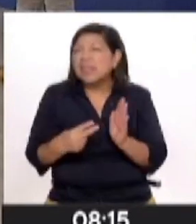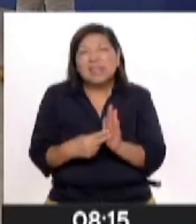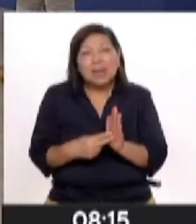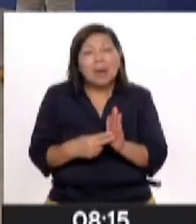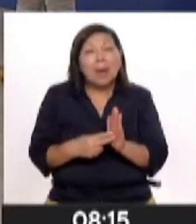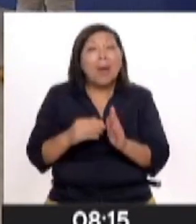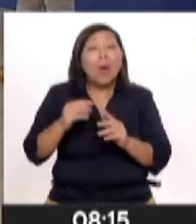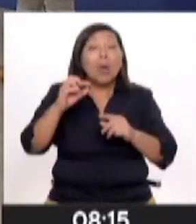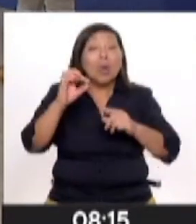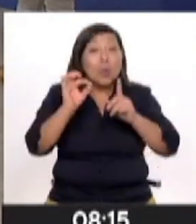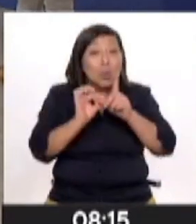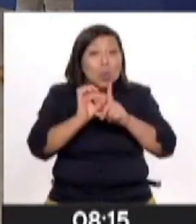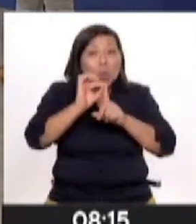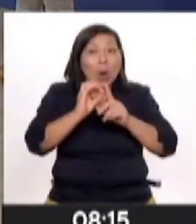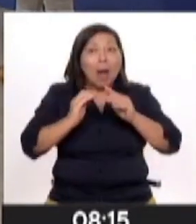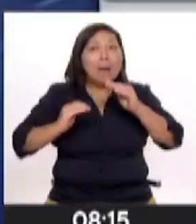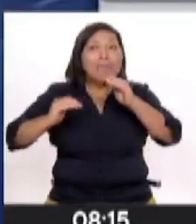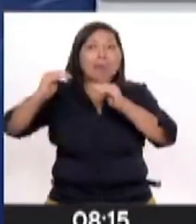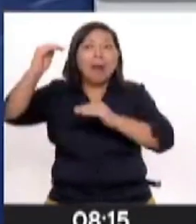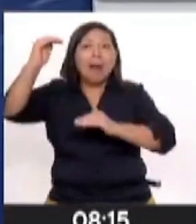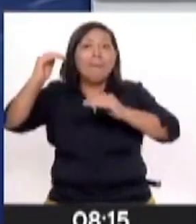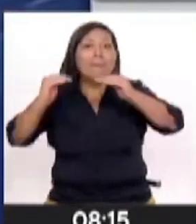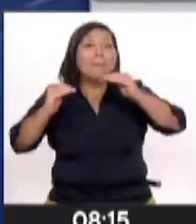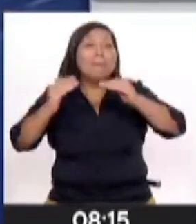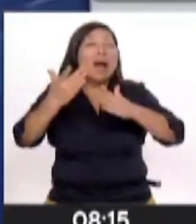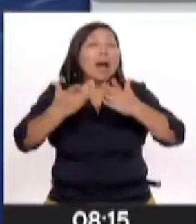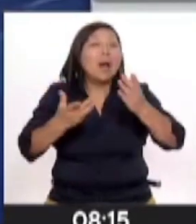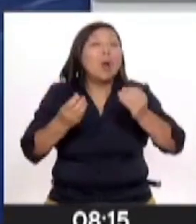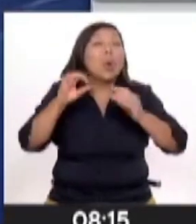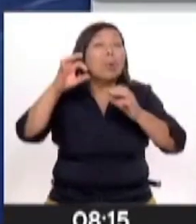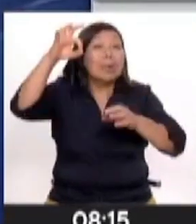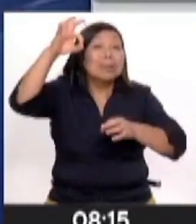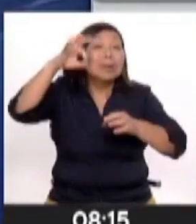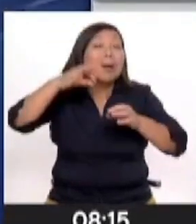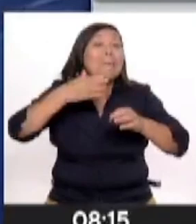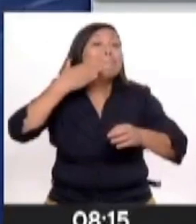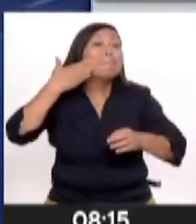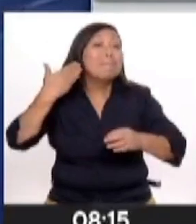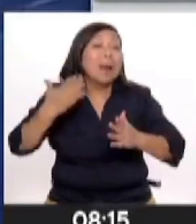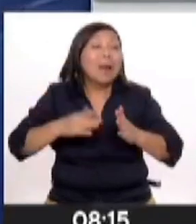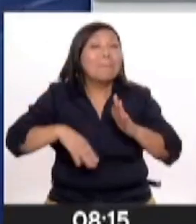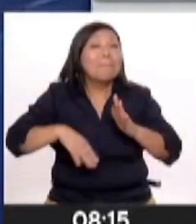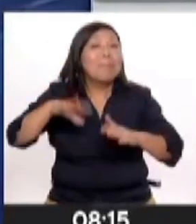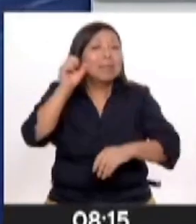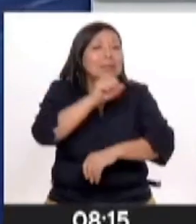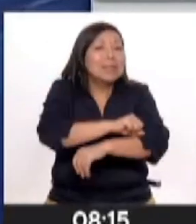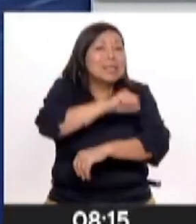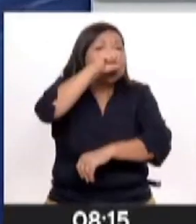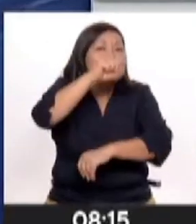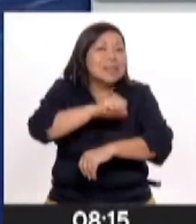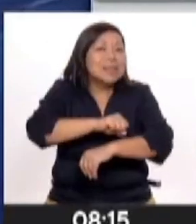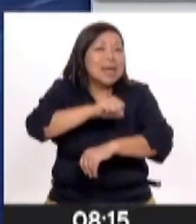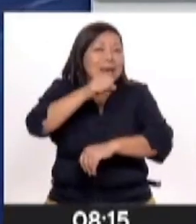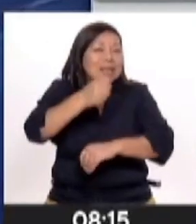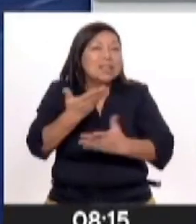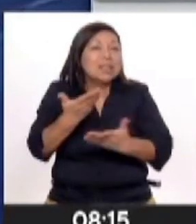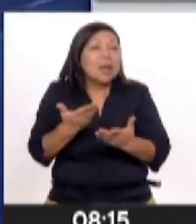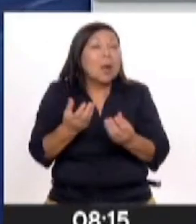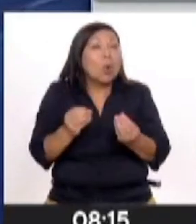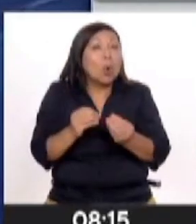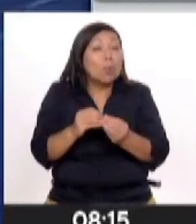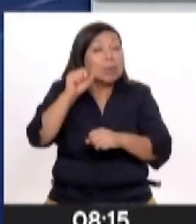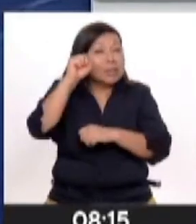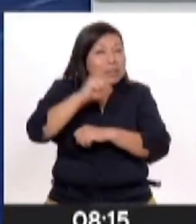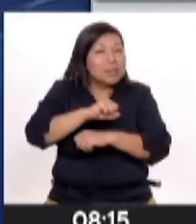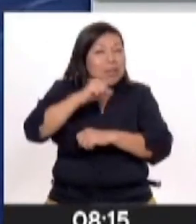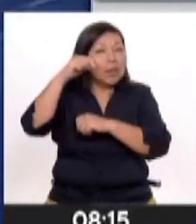descensos de temperatura y también eventos puntuales de lo que son granizadas y nevadas en gran parte de la Sierra Centro, tanto Sierra Centro y Sierra Sur, en